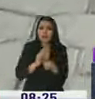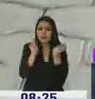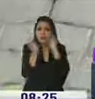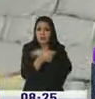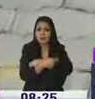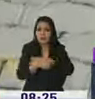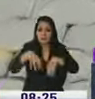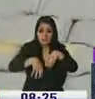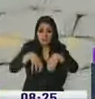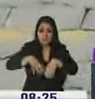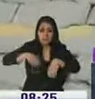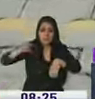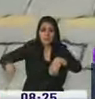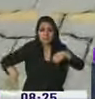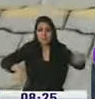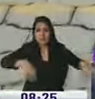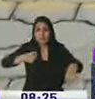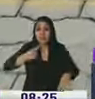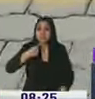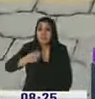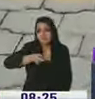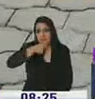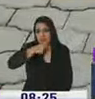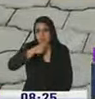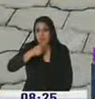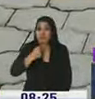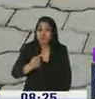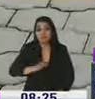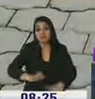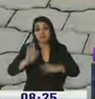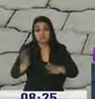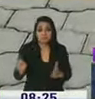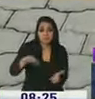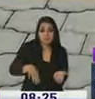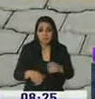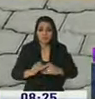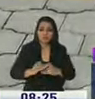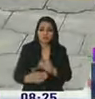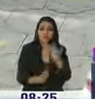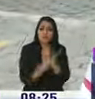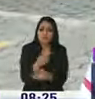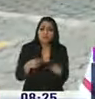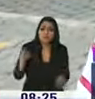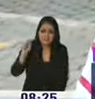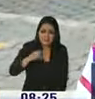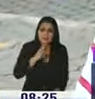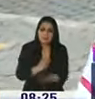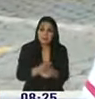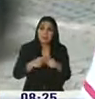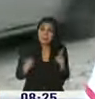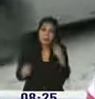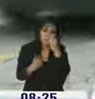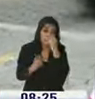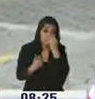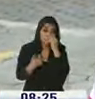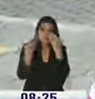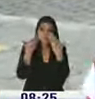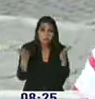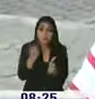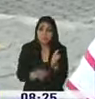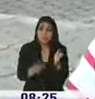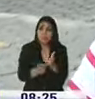todo el adoquín viejo que desde que estaba viejo y ofrecieron hacer nuevamente adoquinar, de lo cual sí lo hicieron. Pero no sé qué pasó,